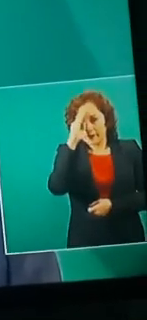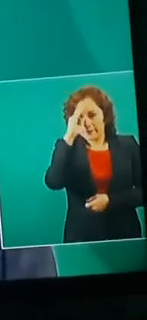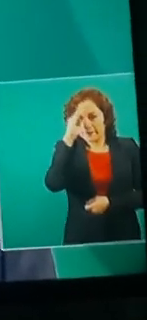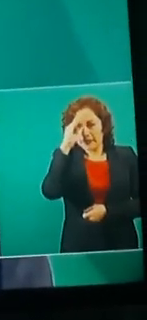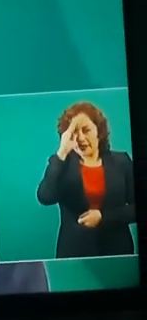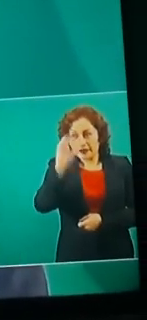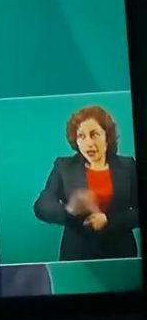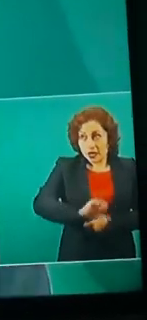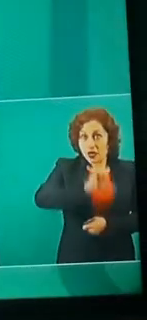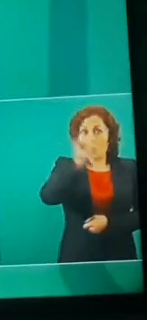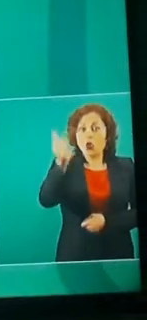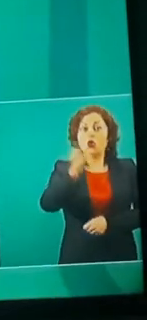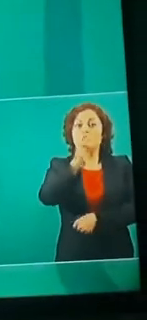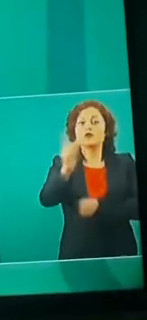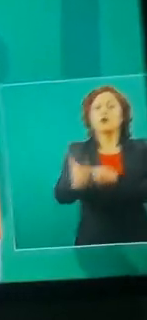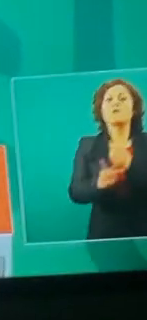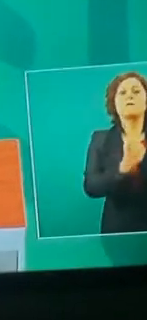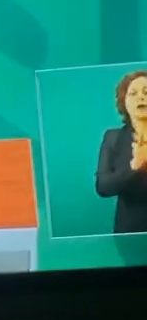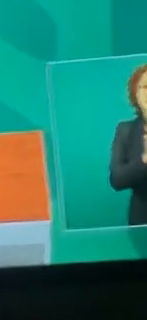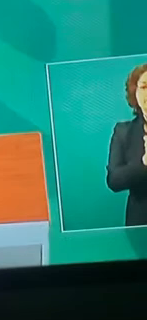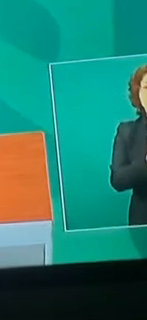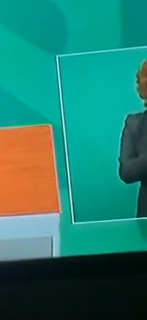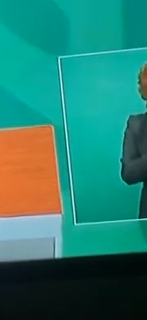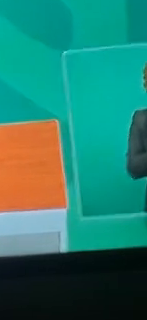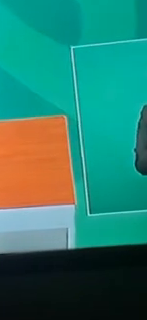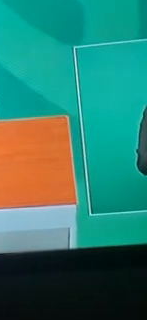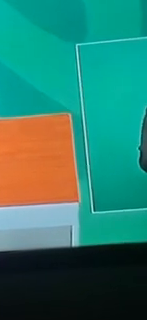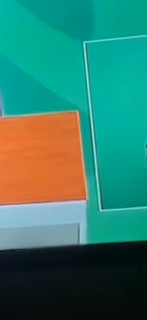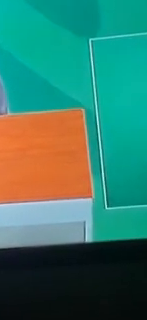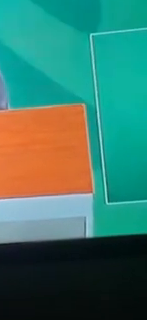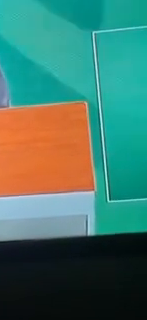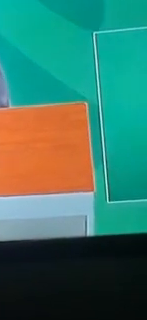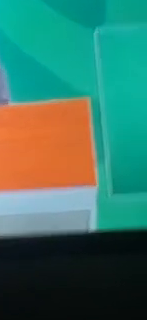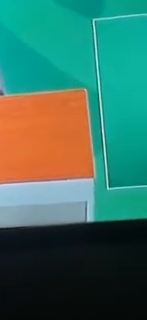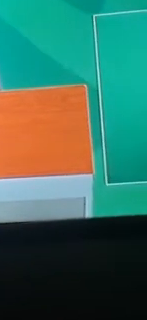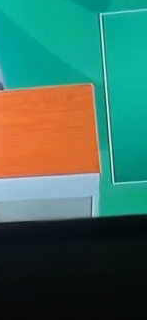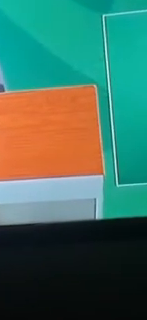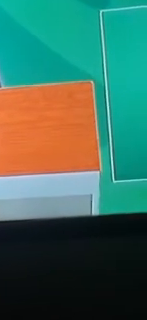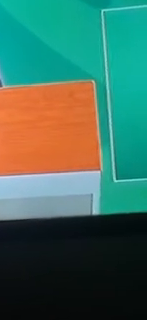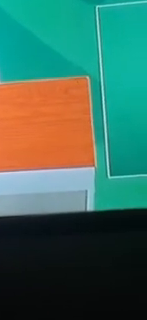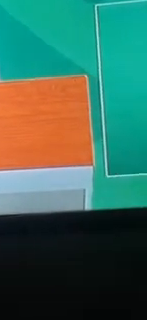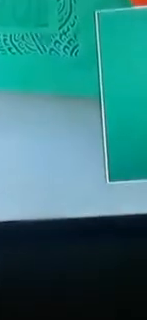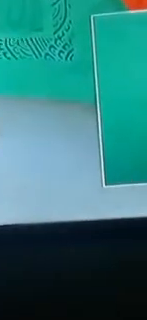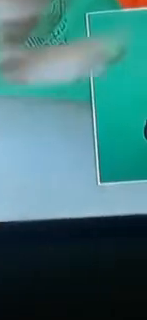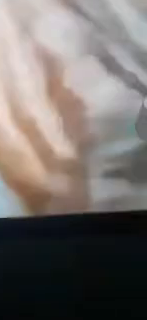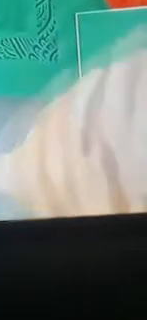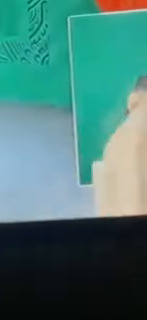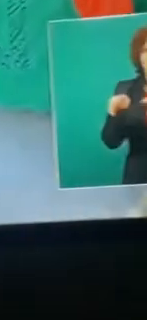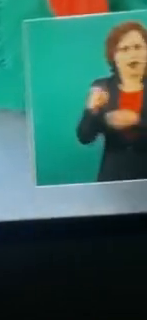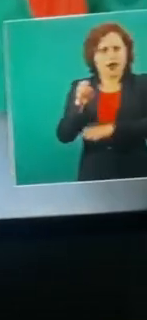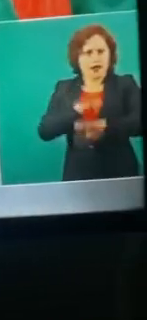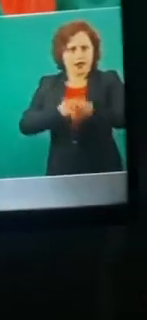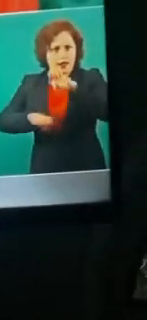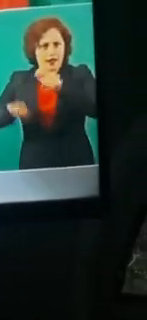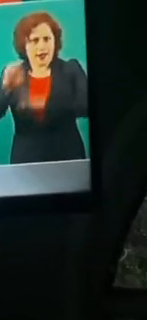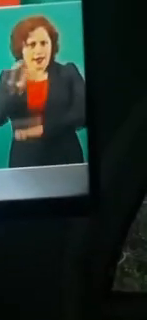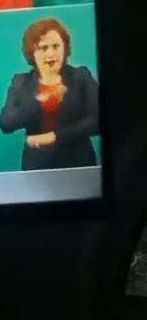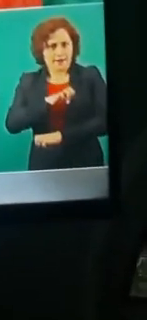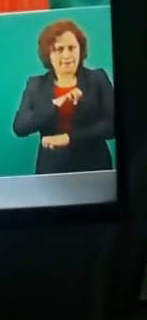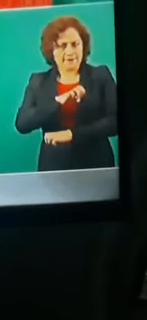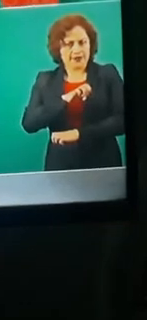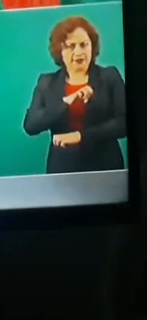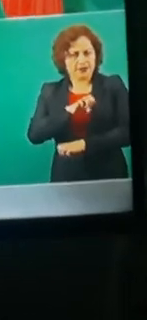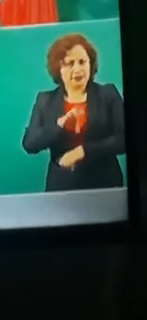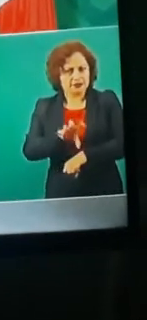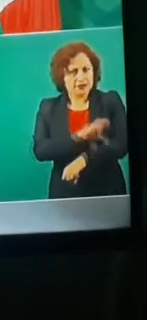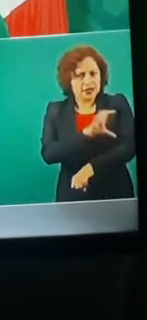llegaron a robarnos, y cuando el tigre se levanta es que algo